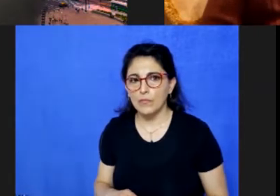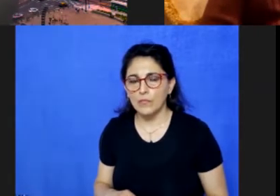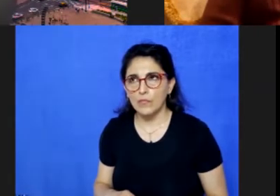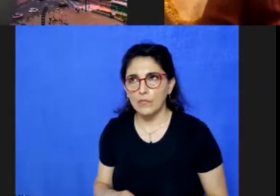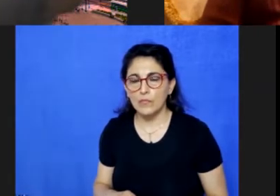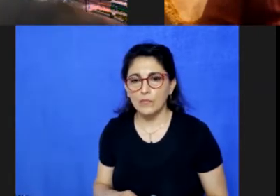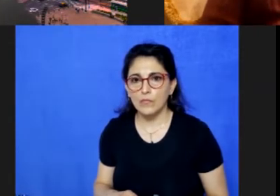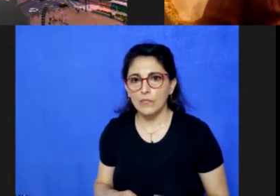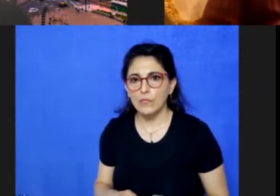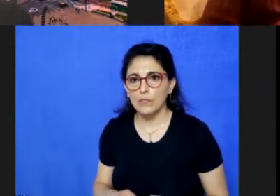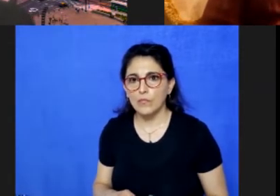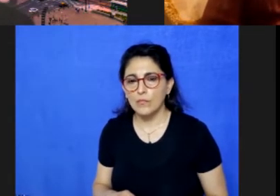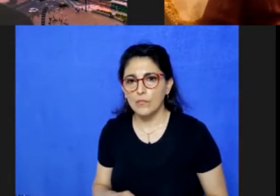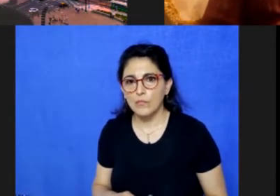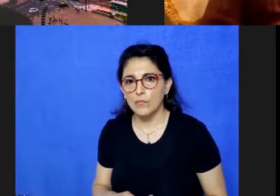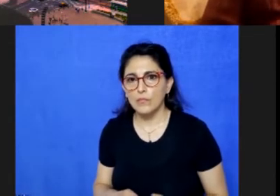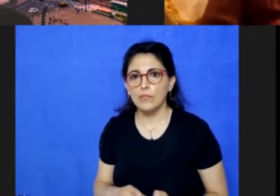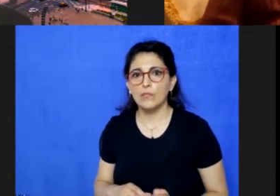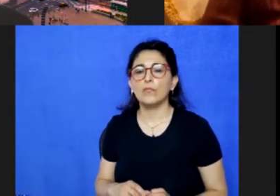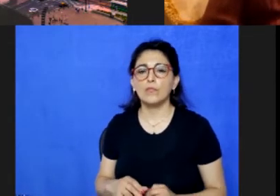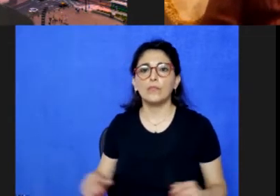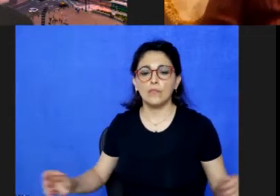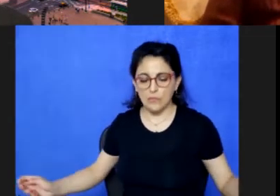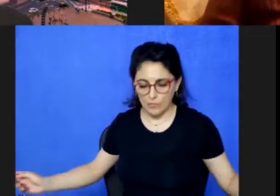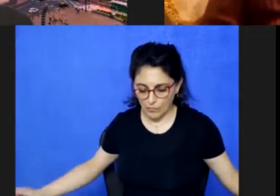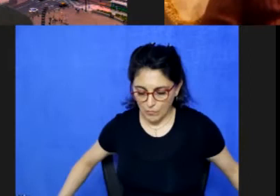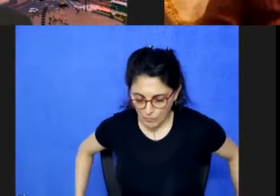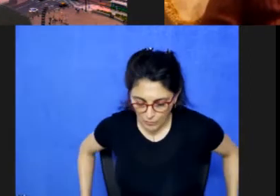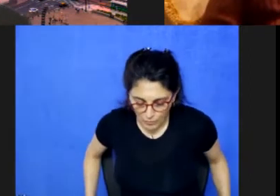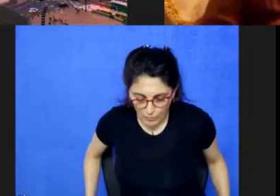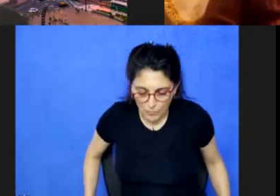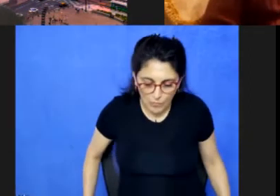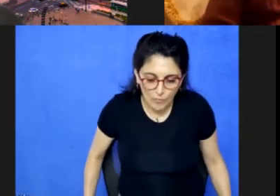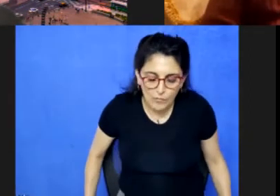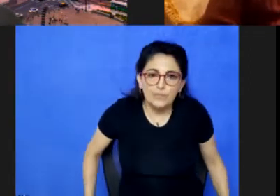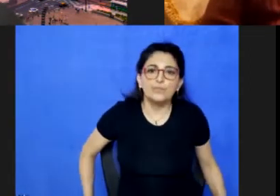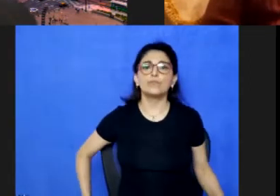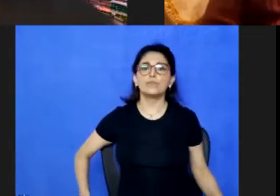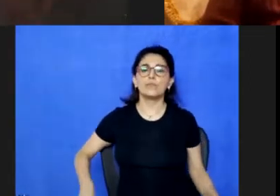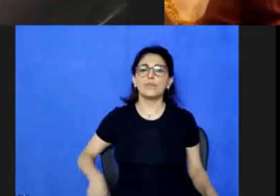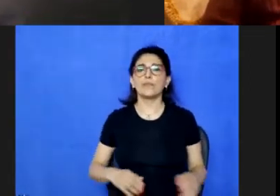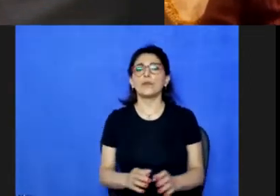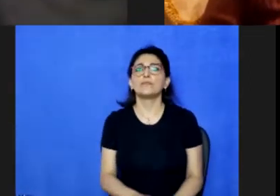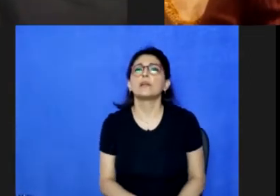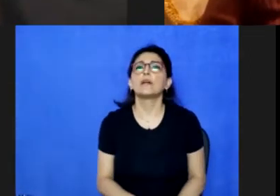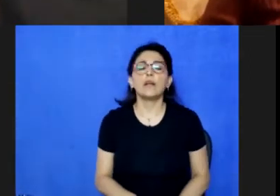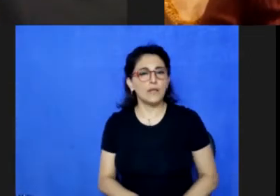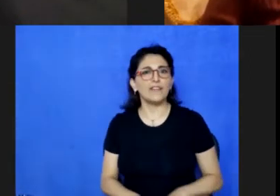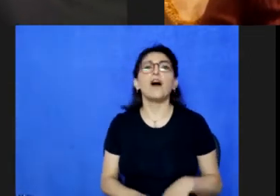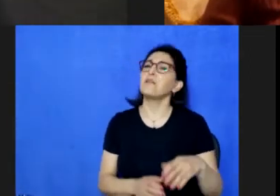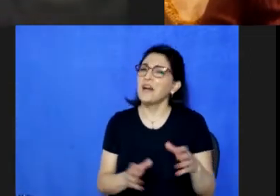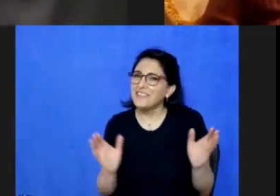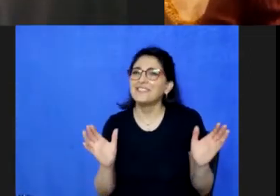Yo atendí cliente toda la vida. Ahora estoy aprovechando porque me atienden a mí.